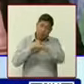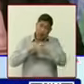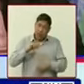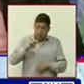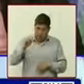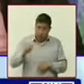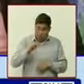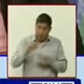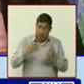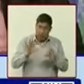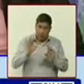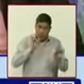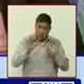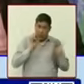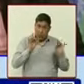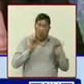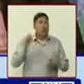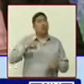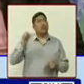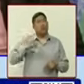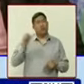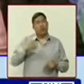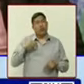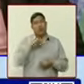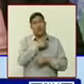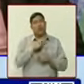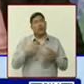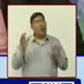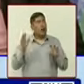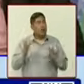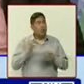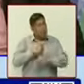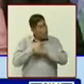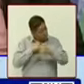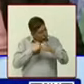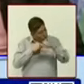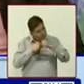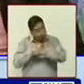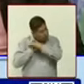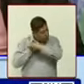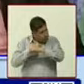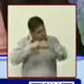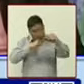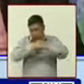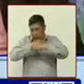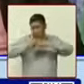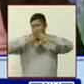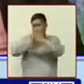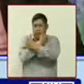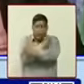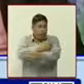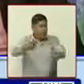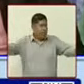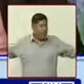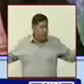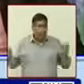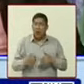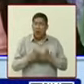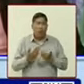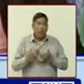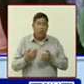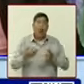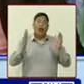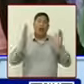el martes ya estarían con la preselección. Así es, nosotros una vez que publique la presidencia de la asamblea,